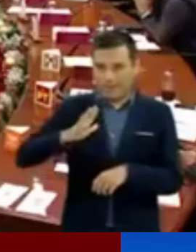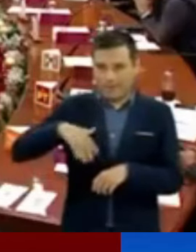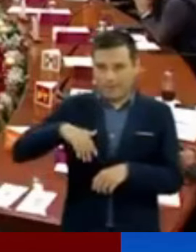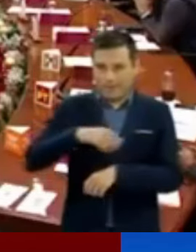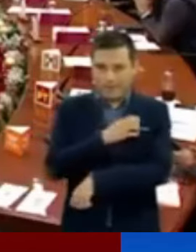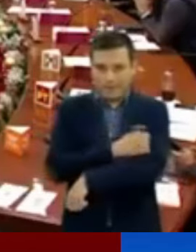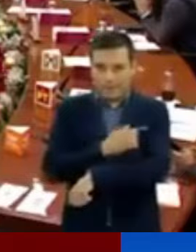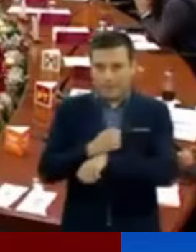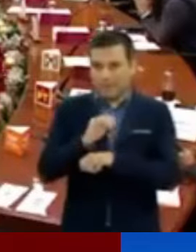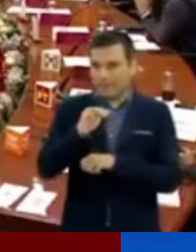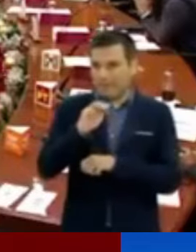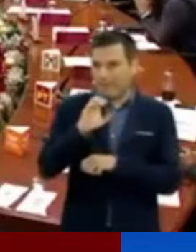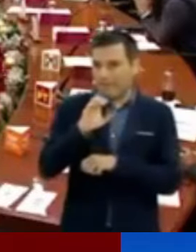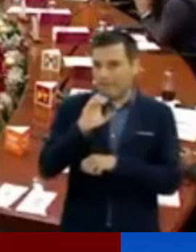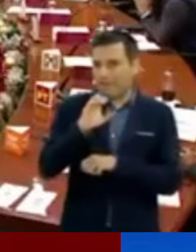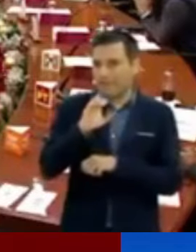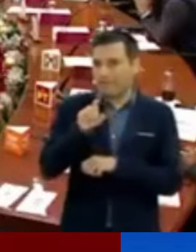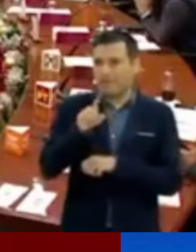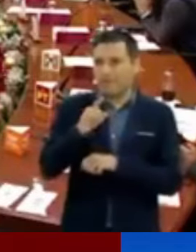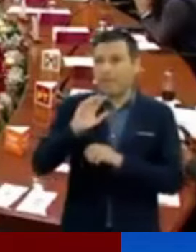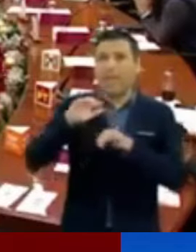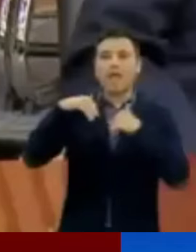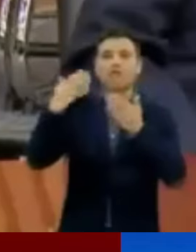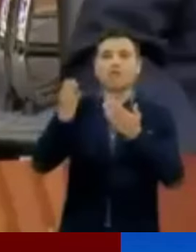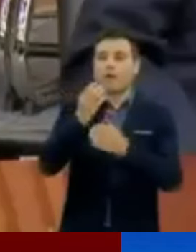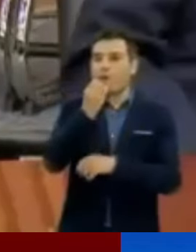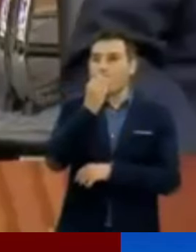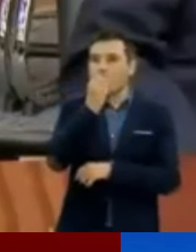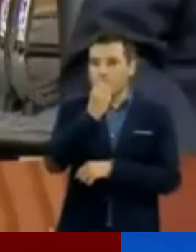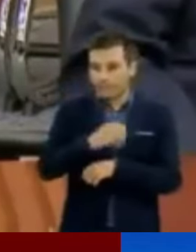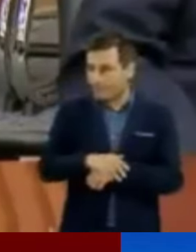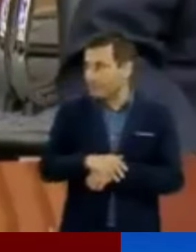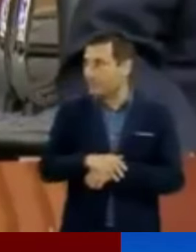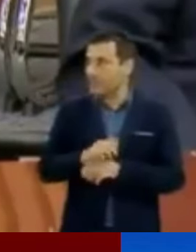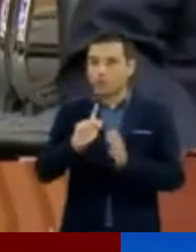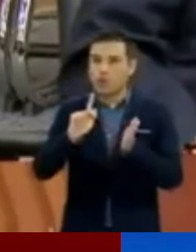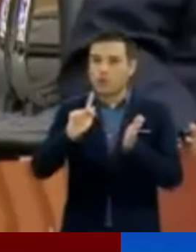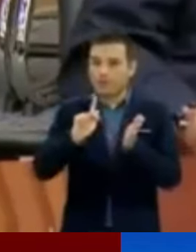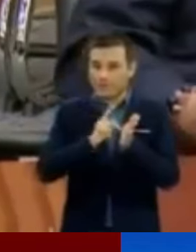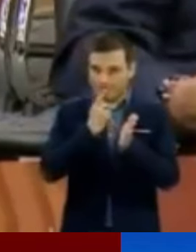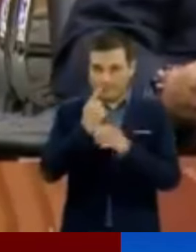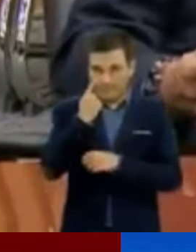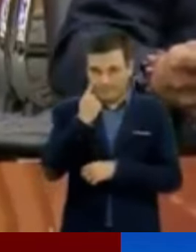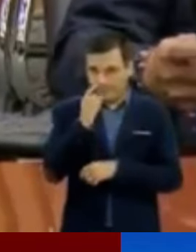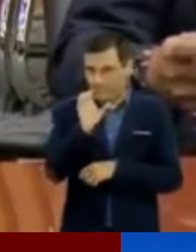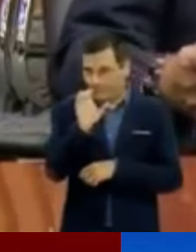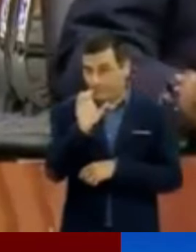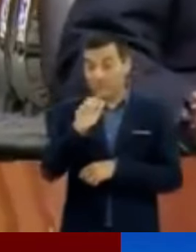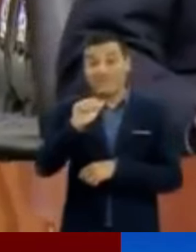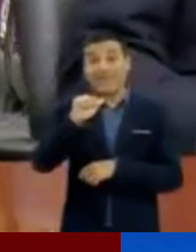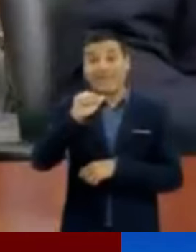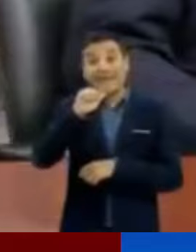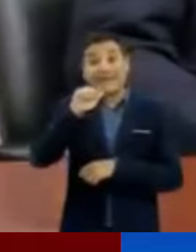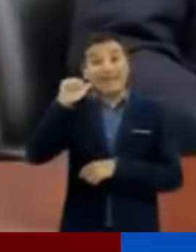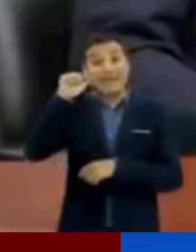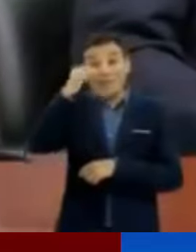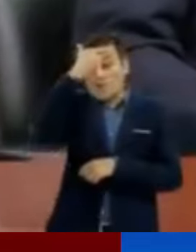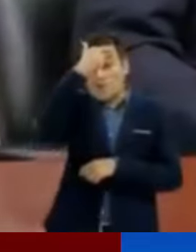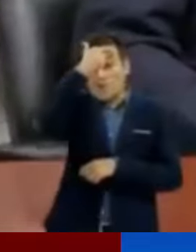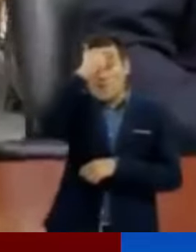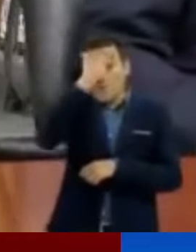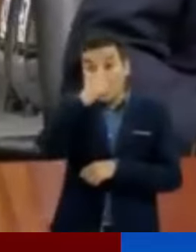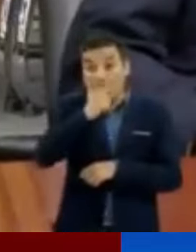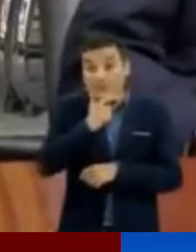compañeros de Movimiento Ciudadano estaban comiendo fuera del pleno, les voy a volver a poner el audio que ayer en la noche, en